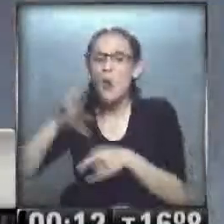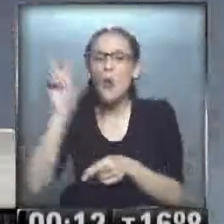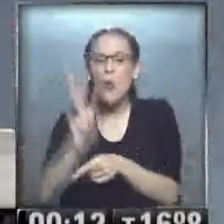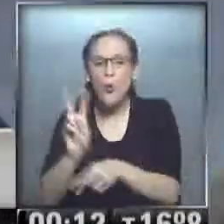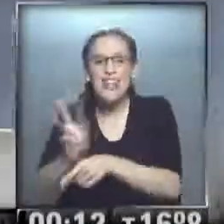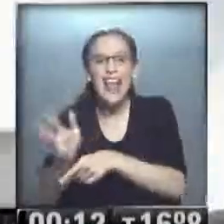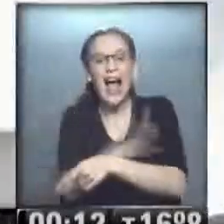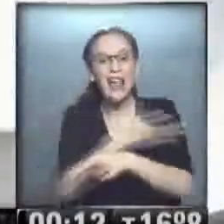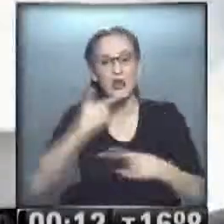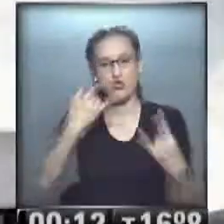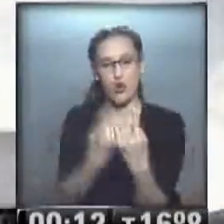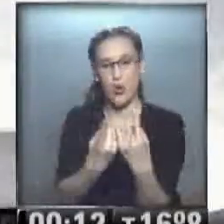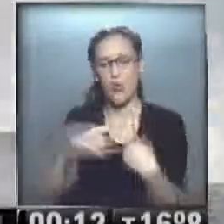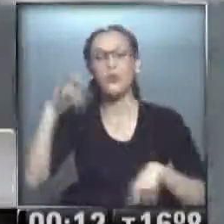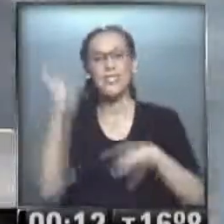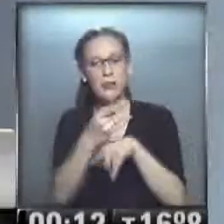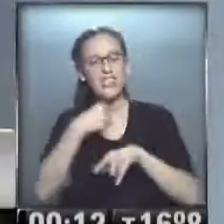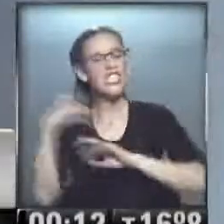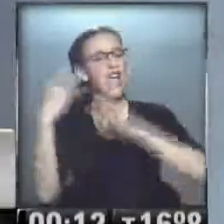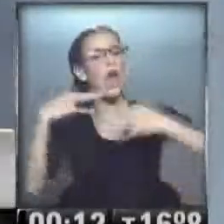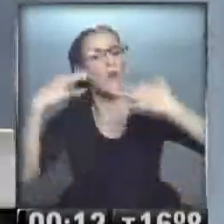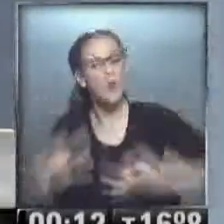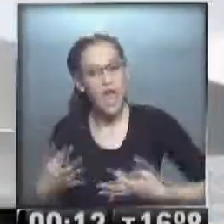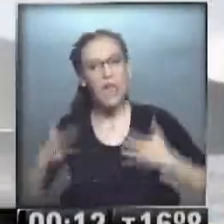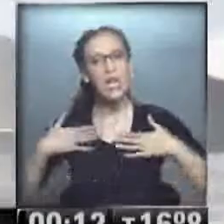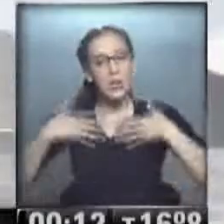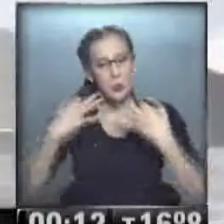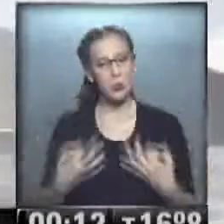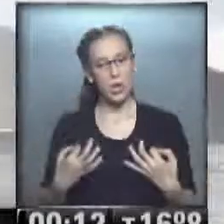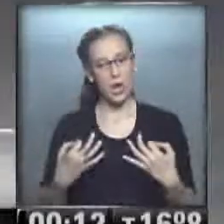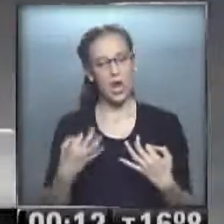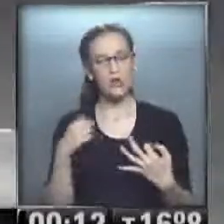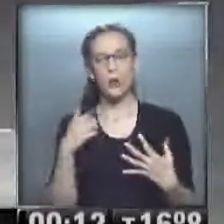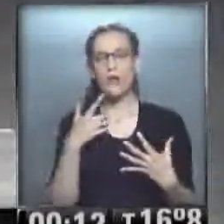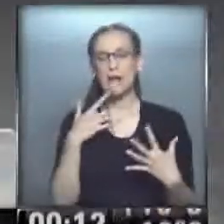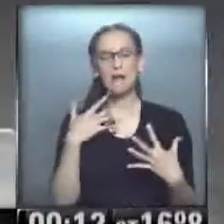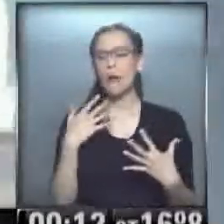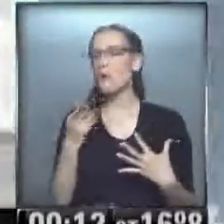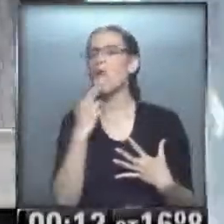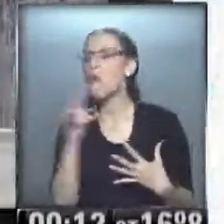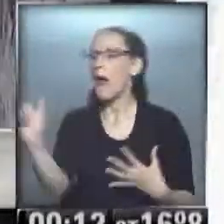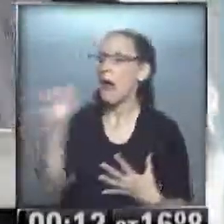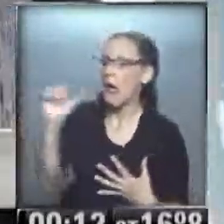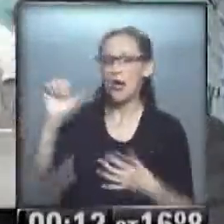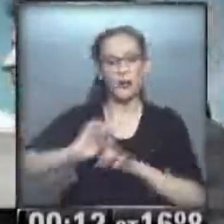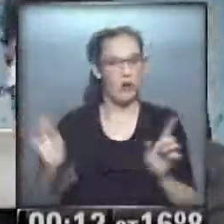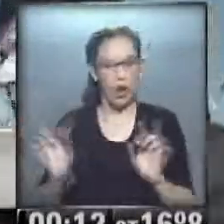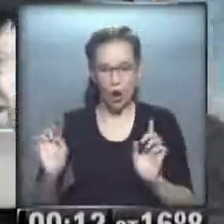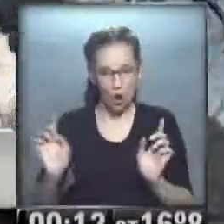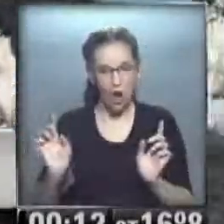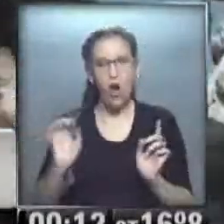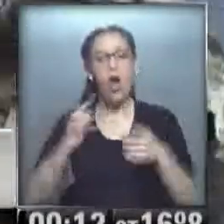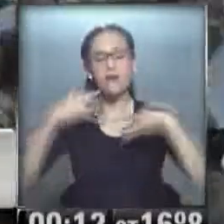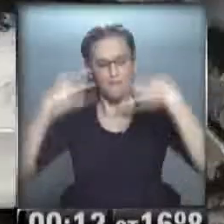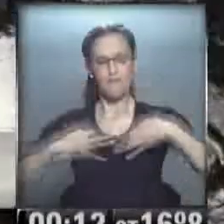tratamos de llegar en las mejores condiciones, de restringirnos los malos hábitos y tener la máxima lucidez